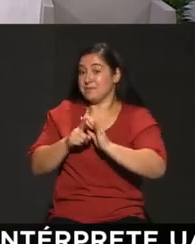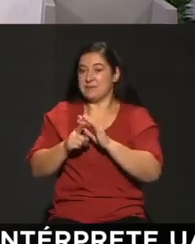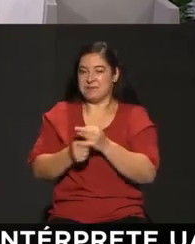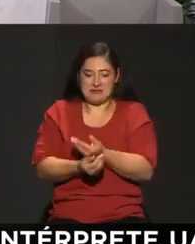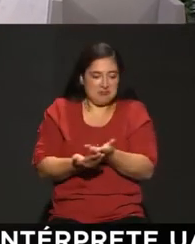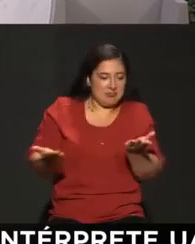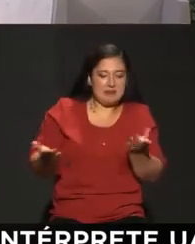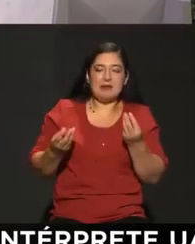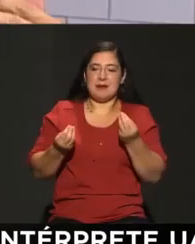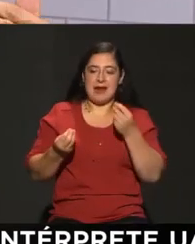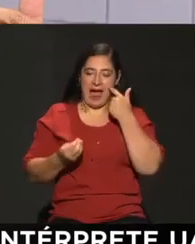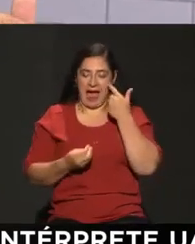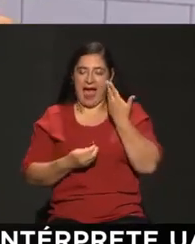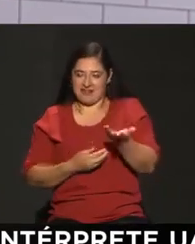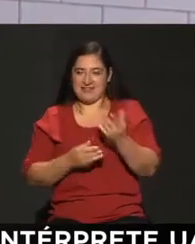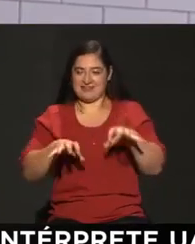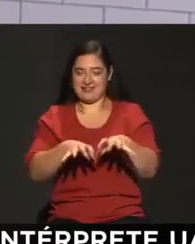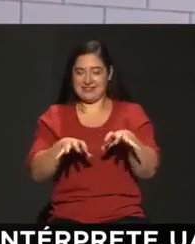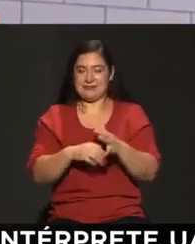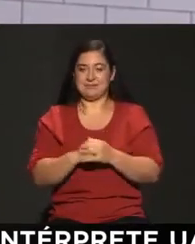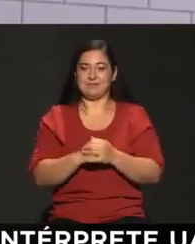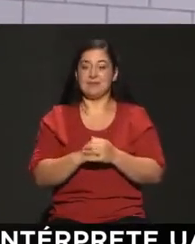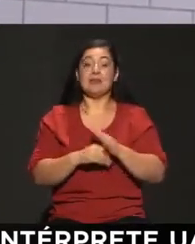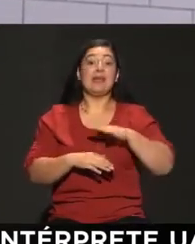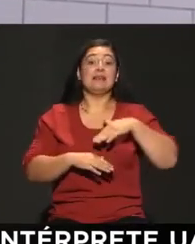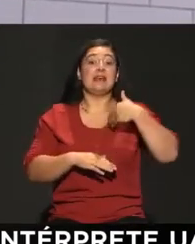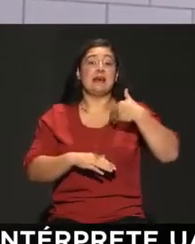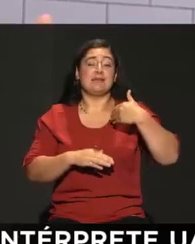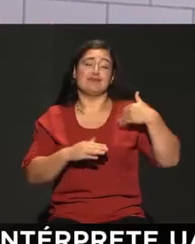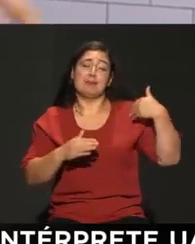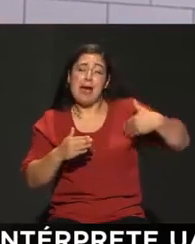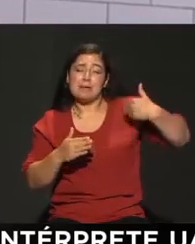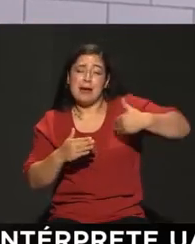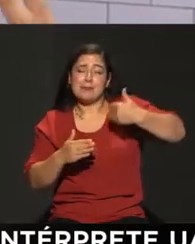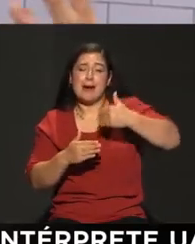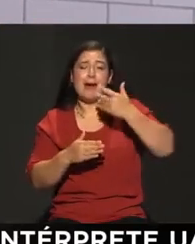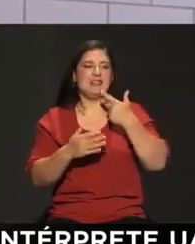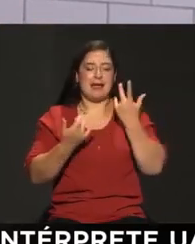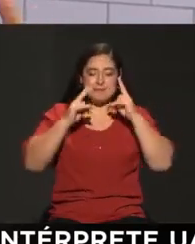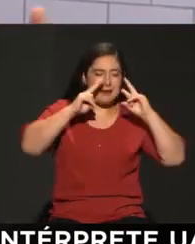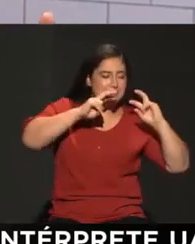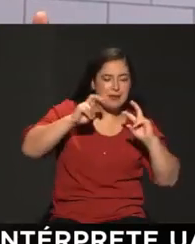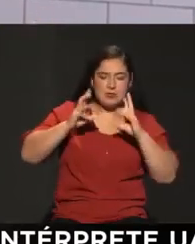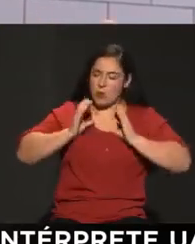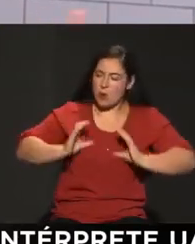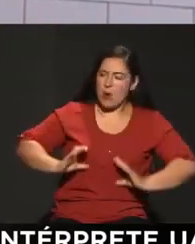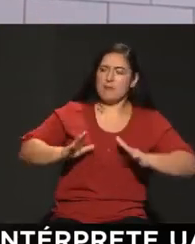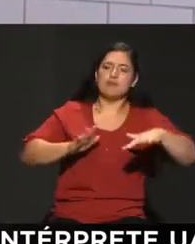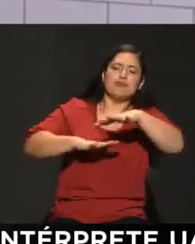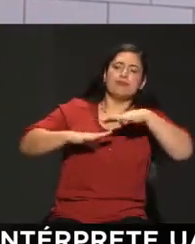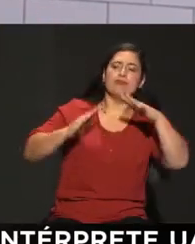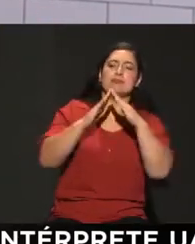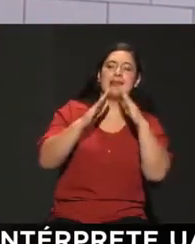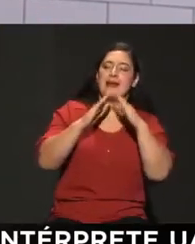para combinarlos con lo que vamos a hacer hoy. Y luego de varios capítulos de entrar a investigar con el cuerpo, el sonido, los elementos de la